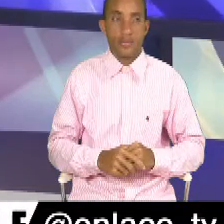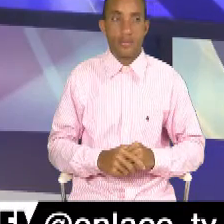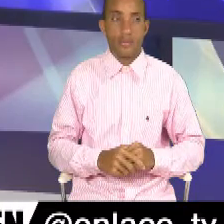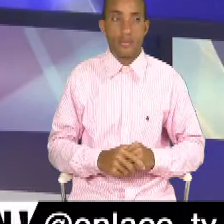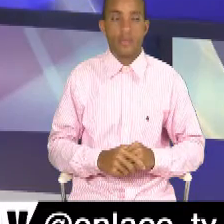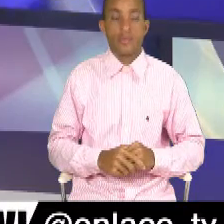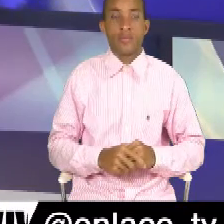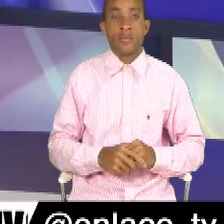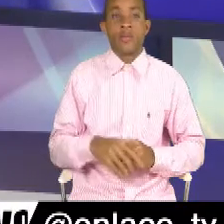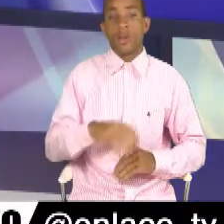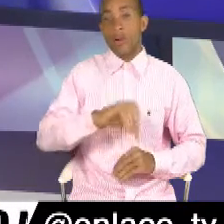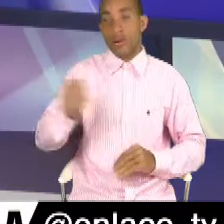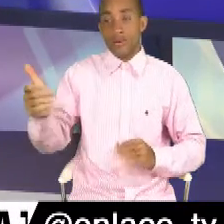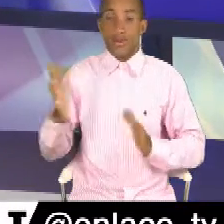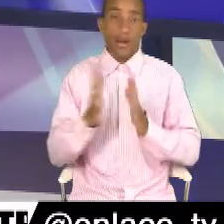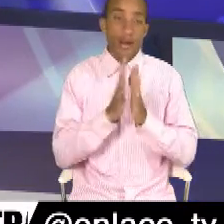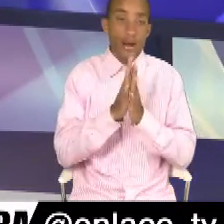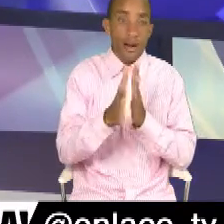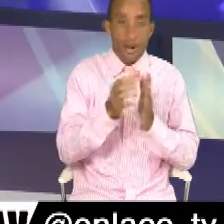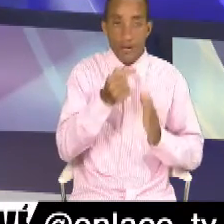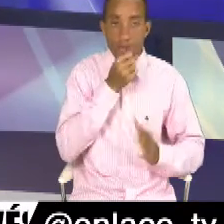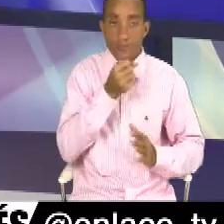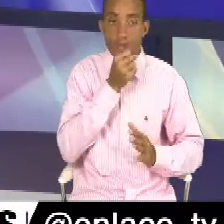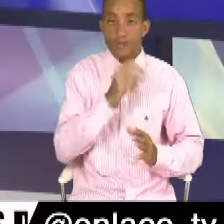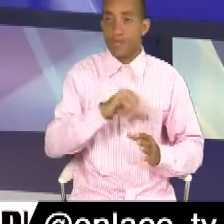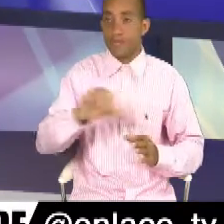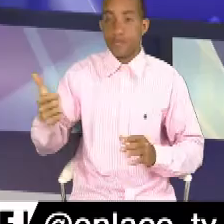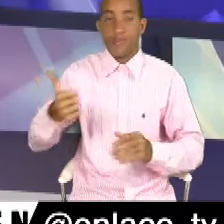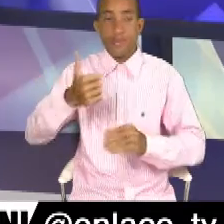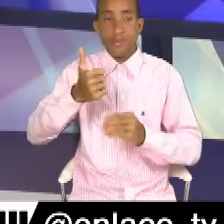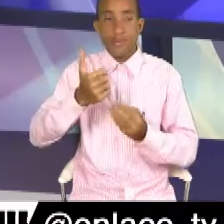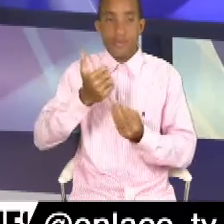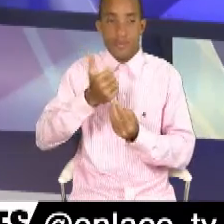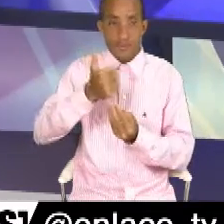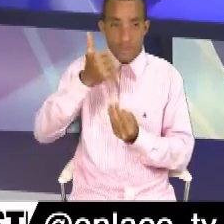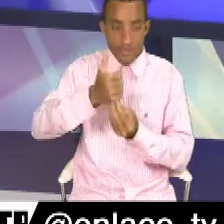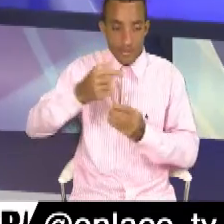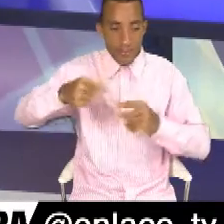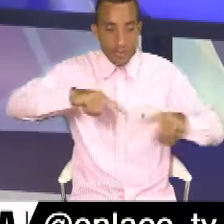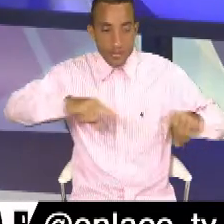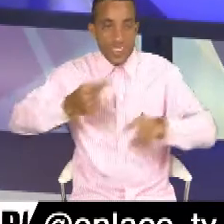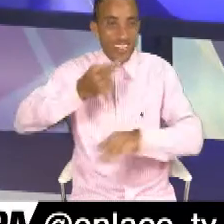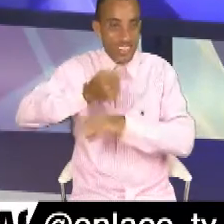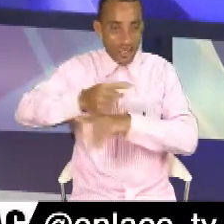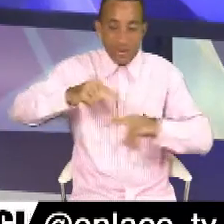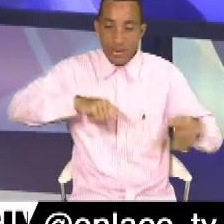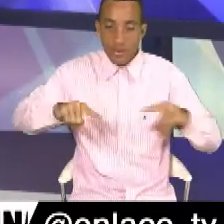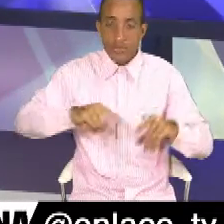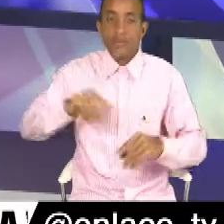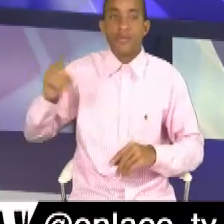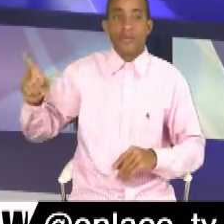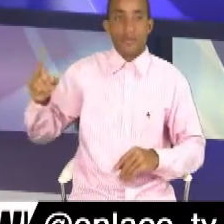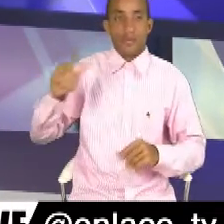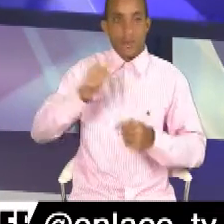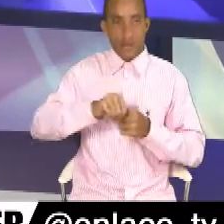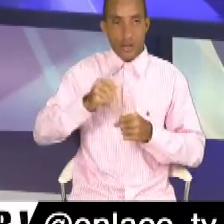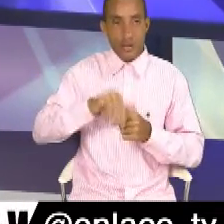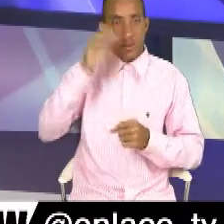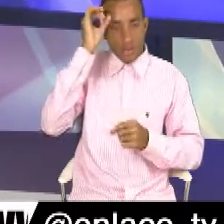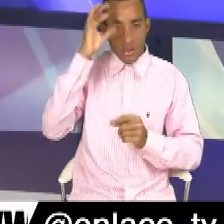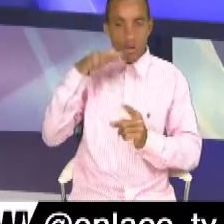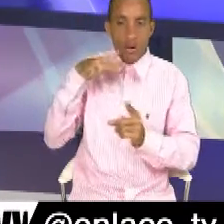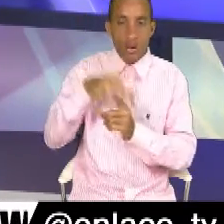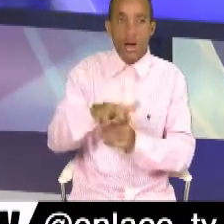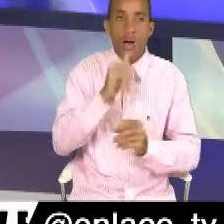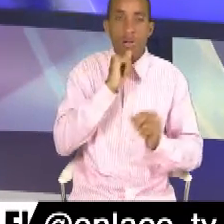Y en otras noticias, directivas de Ecopetrol mediante un comunicado advierten sobre una posible afectación de fuentes hídricas en la